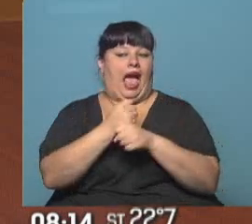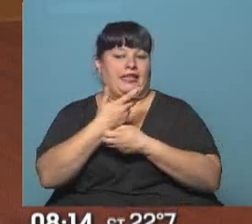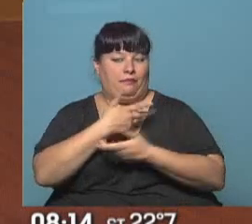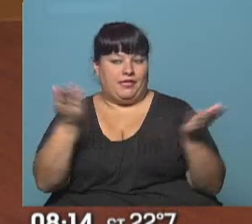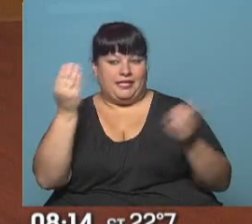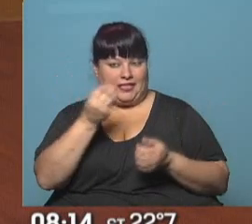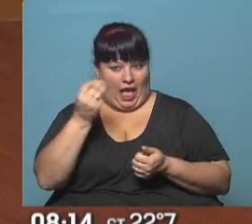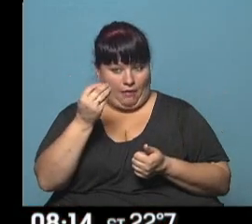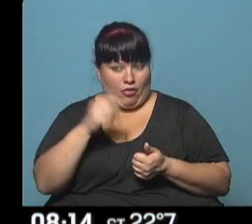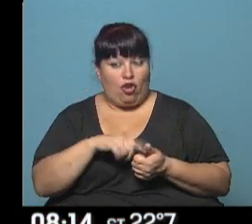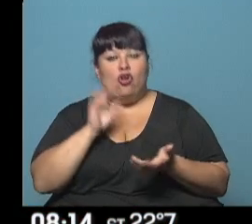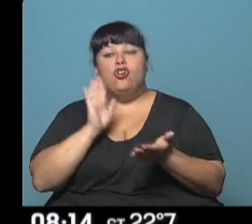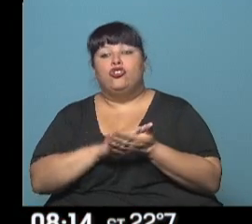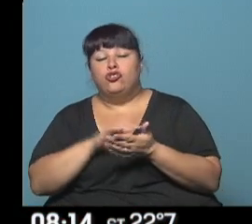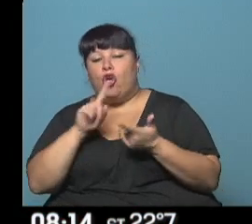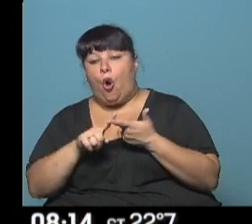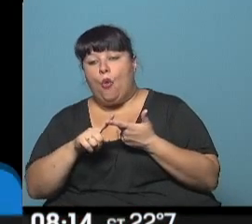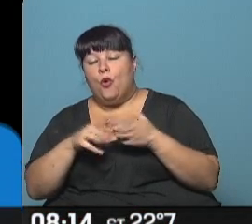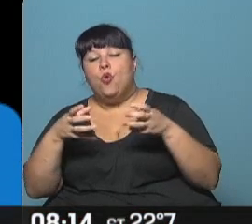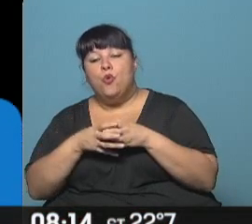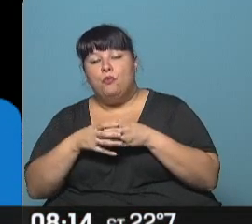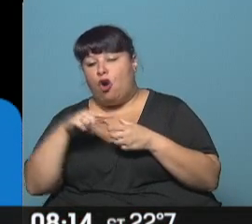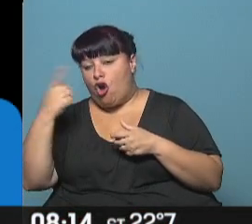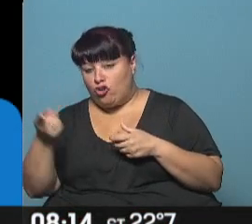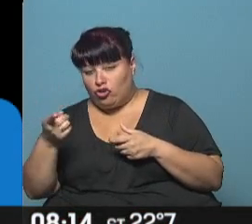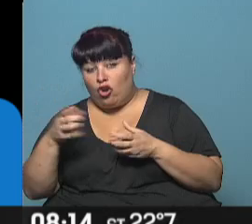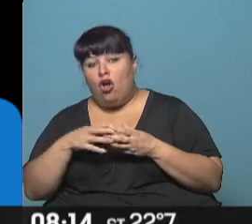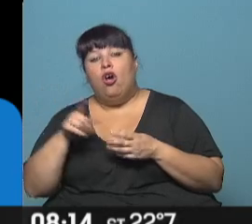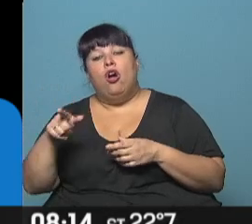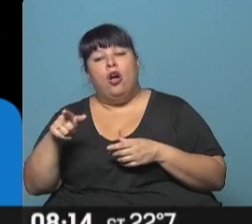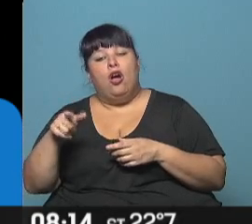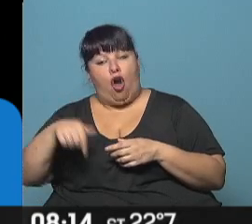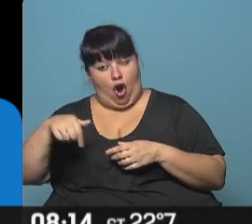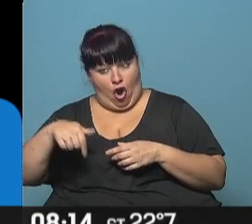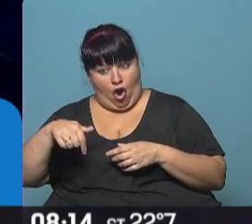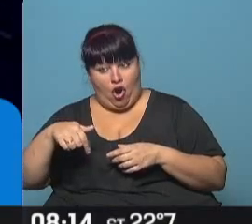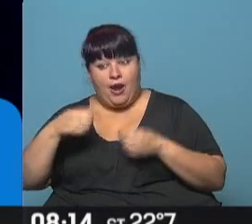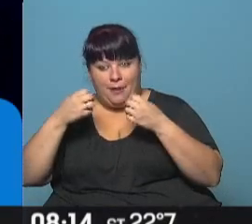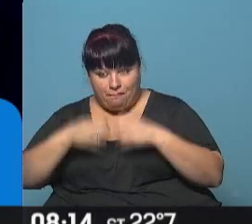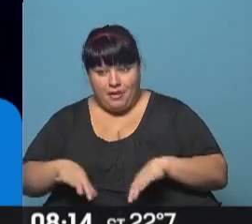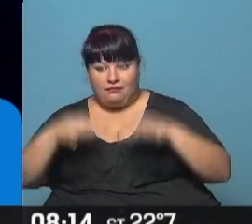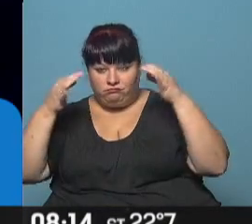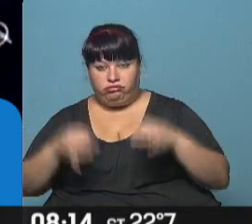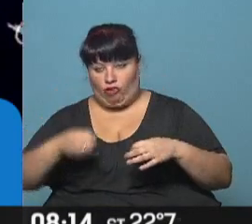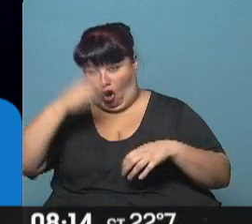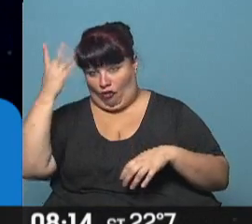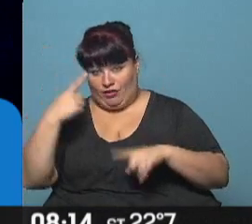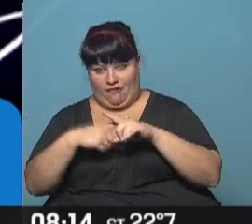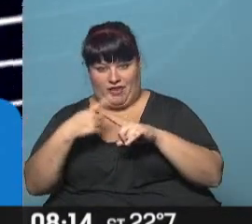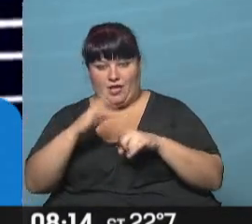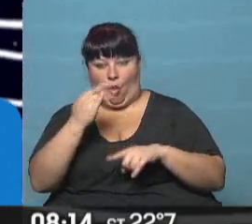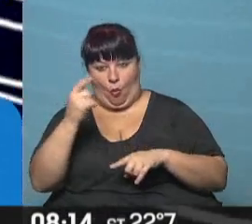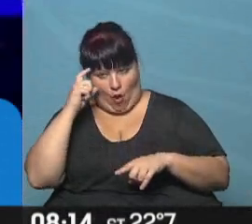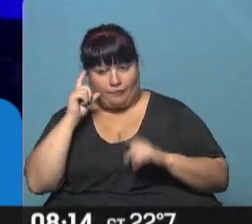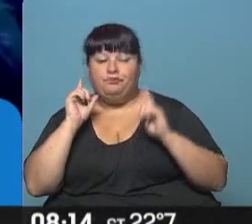será el sábado. En cuanto a los muchachos de Arcade Fire, ellos van a estar hoy, que es cuando comienza precisamente el Festival Bue. Pero